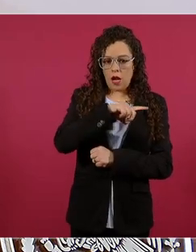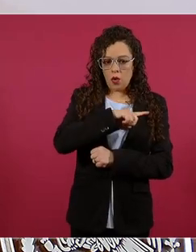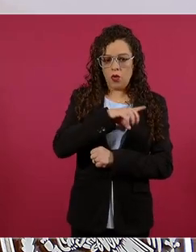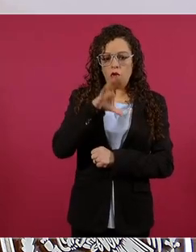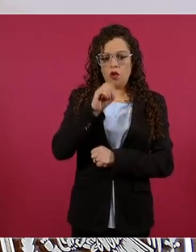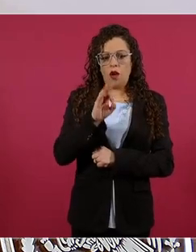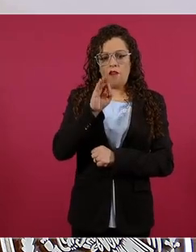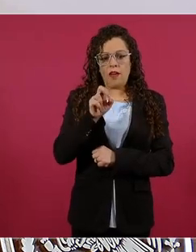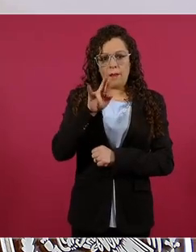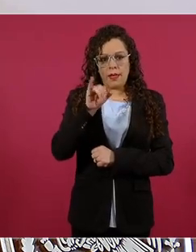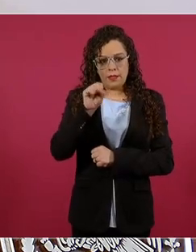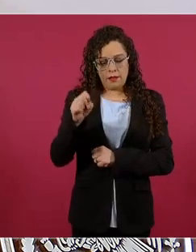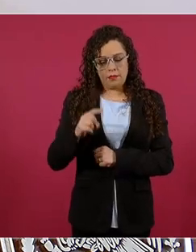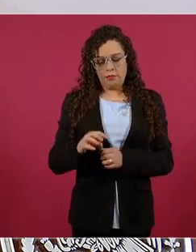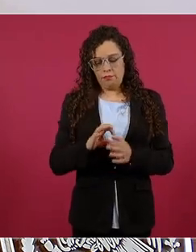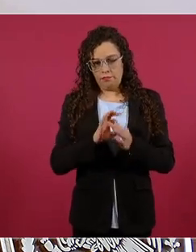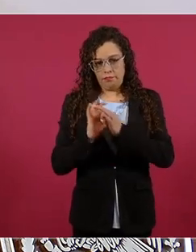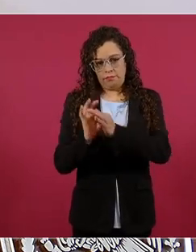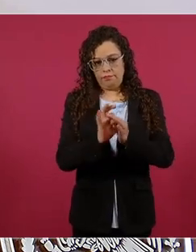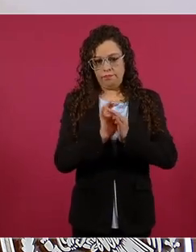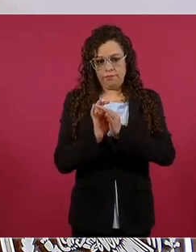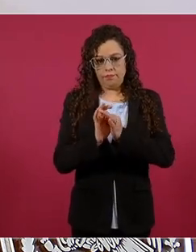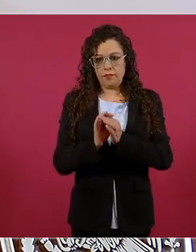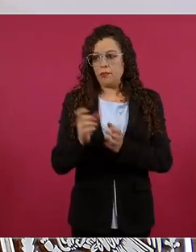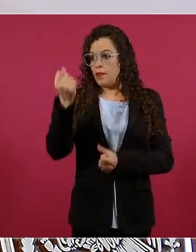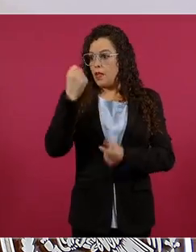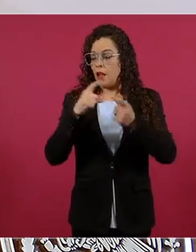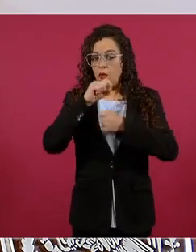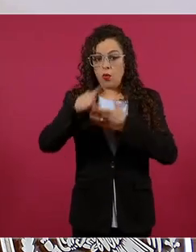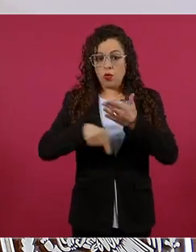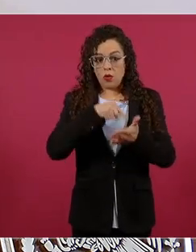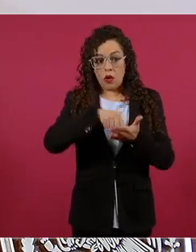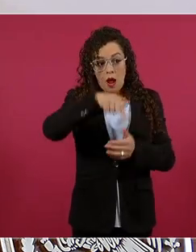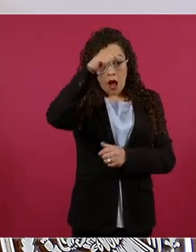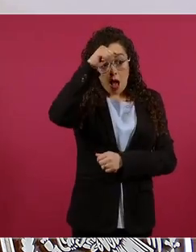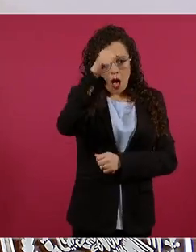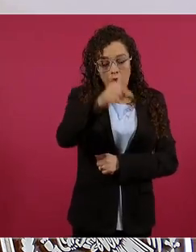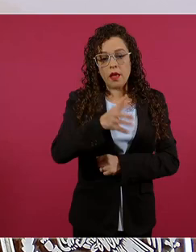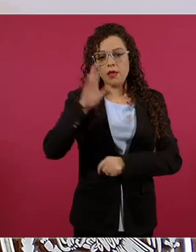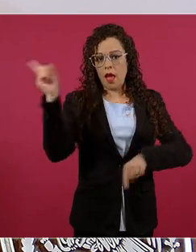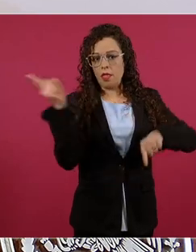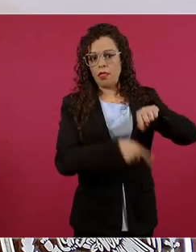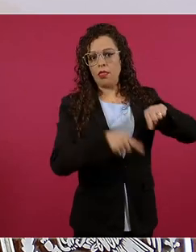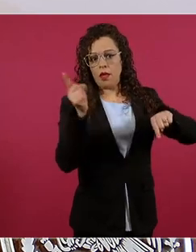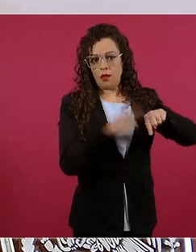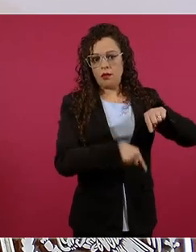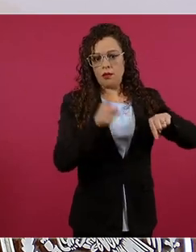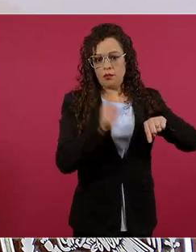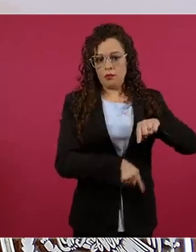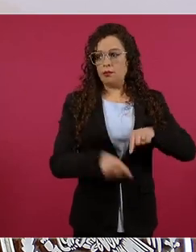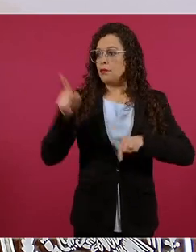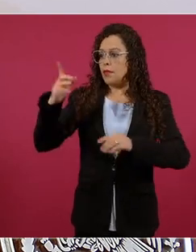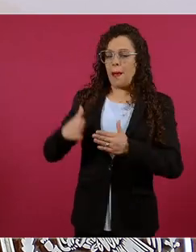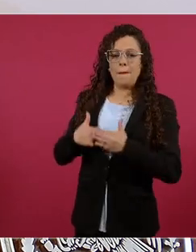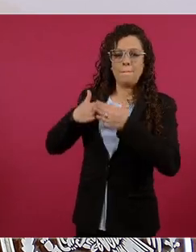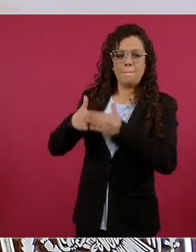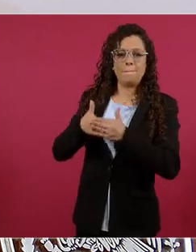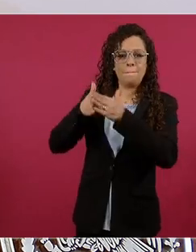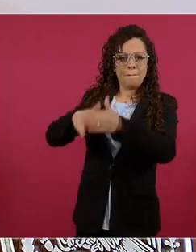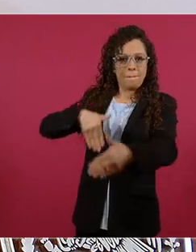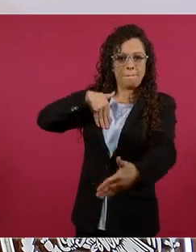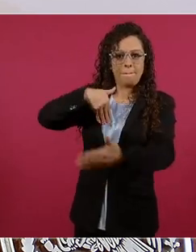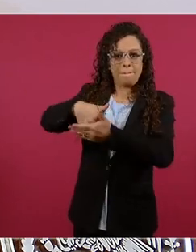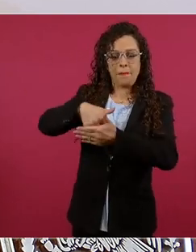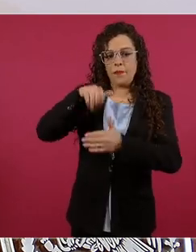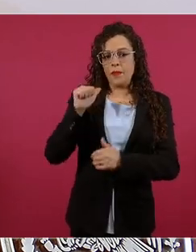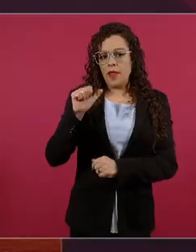han decomisado en algunos lugares. No hemos tenido alertas en aduanas, a las aduanas marítimas me refiero yo, por